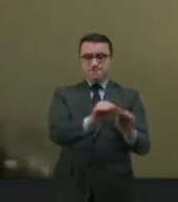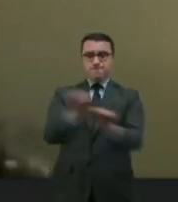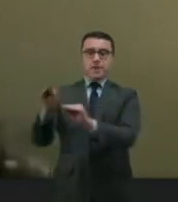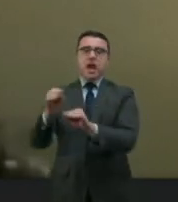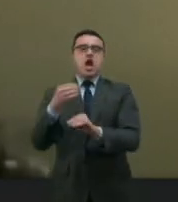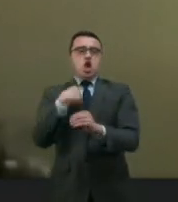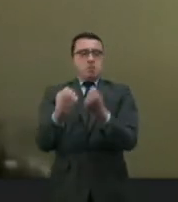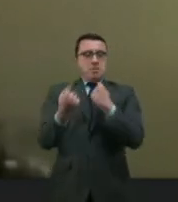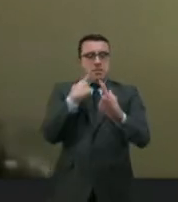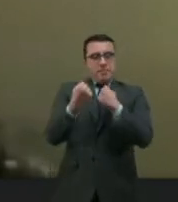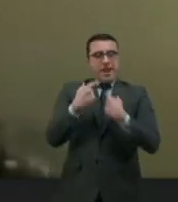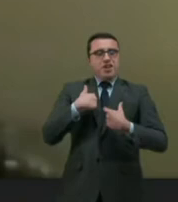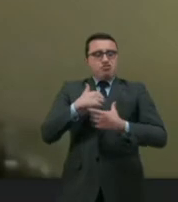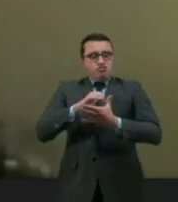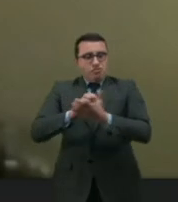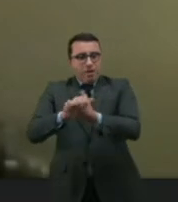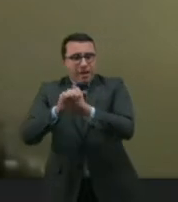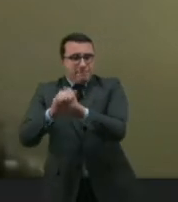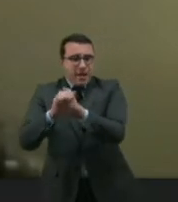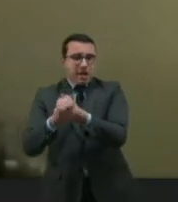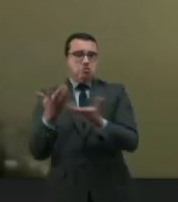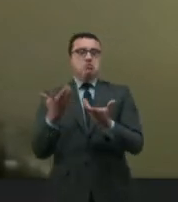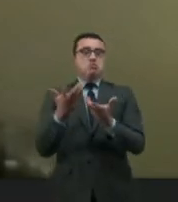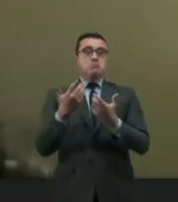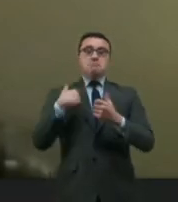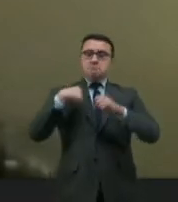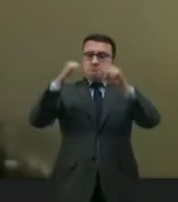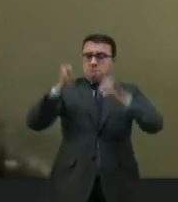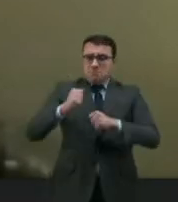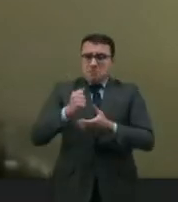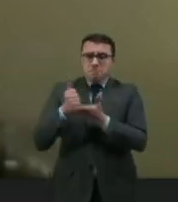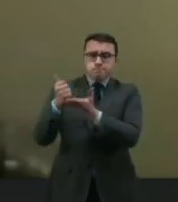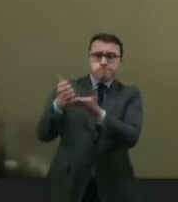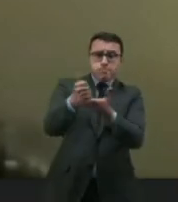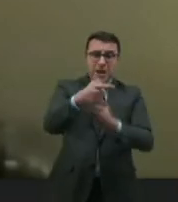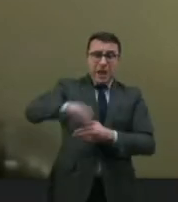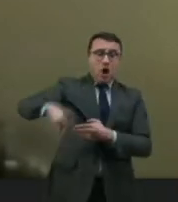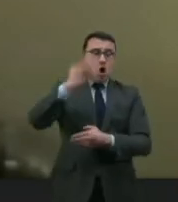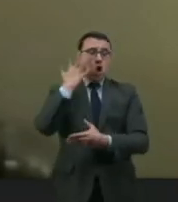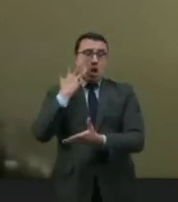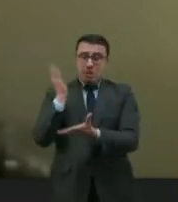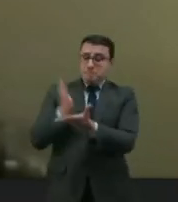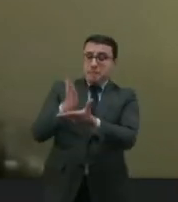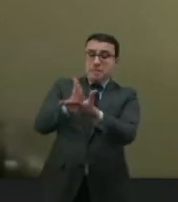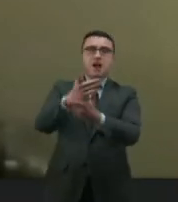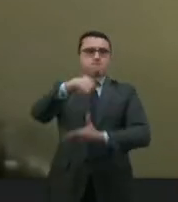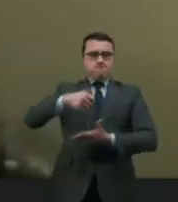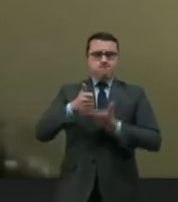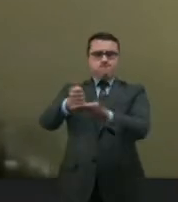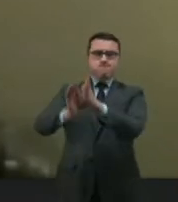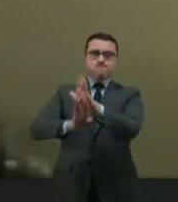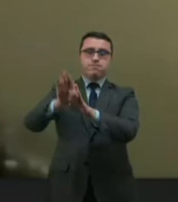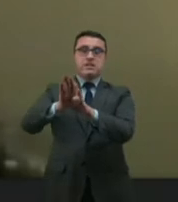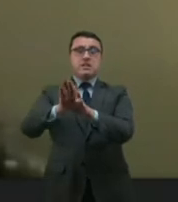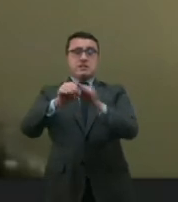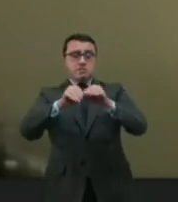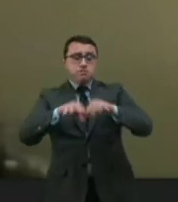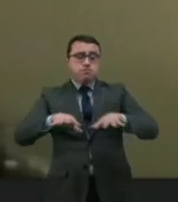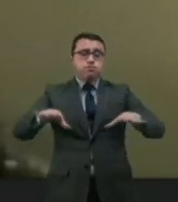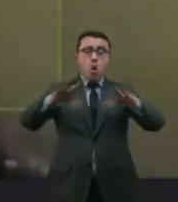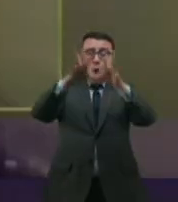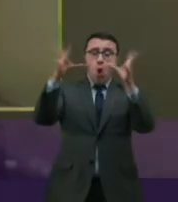consultor, de amigo, que les ayude en los retos que tienen todos los días, creciendo, expandiéndose a nivel mundial, levantando